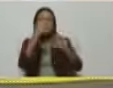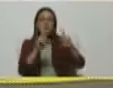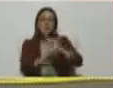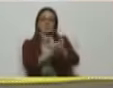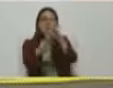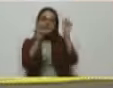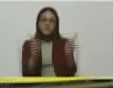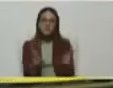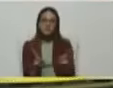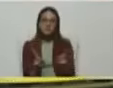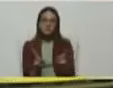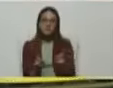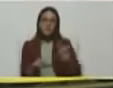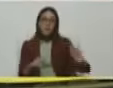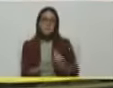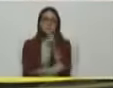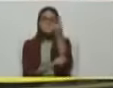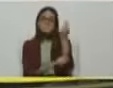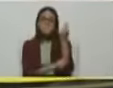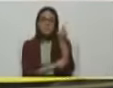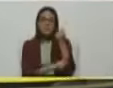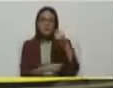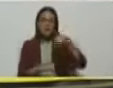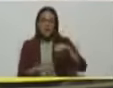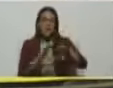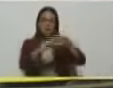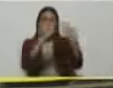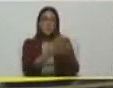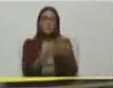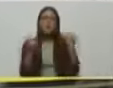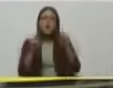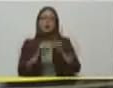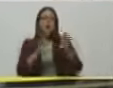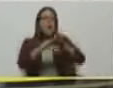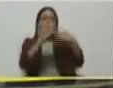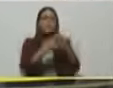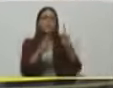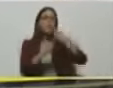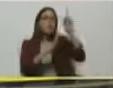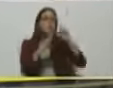Primera vez en la civilización humana que surge un mundo multipolar,